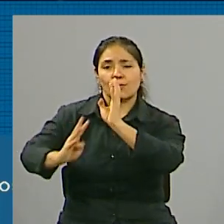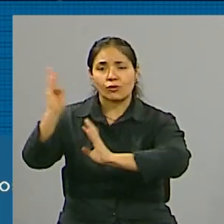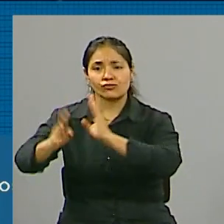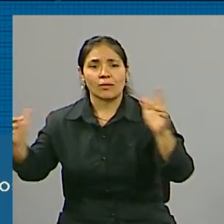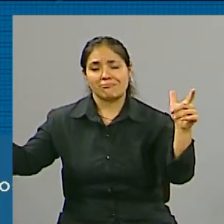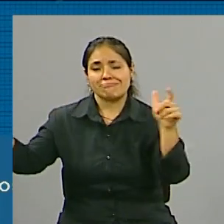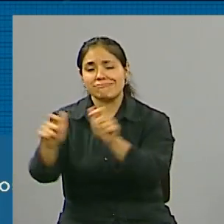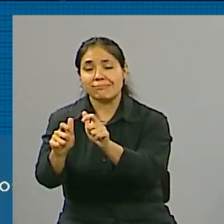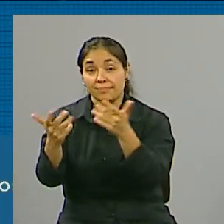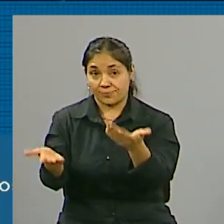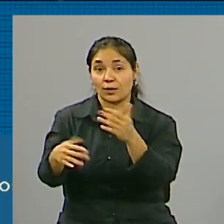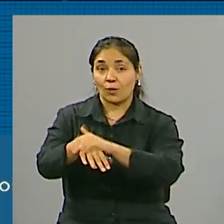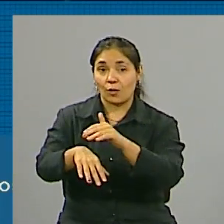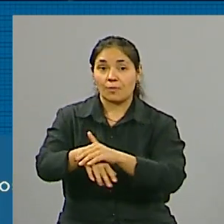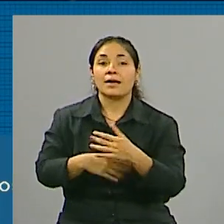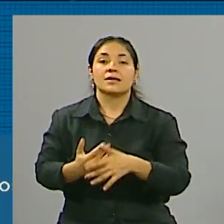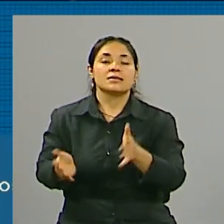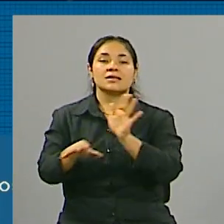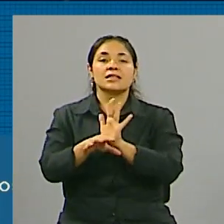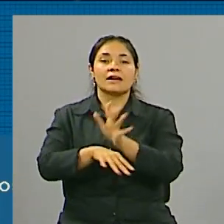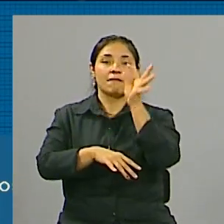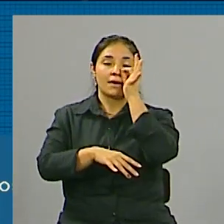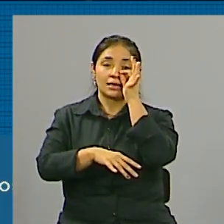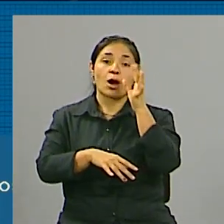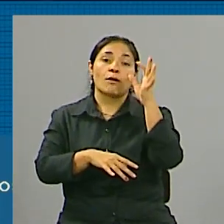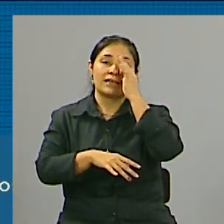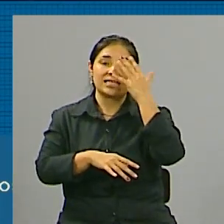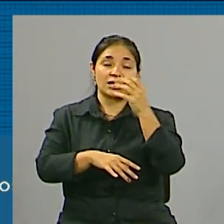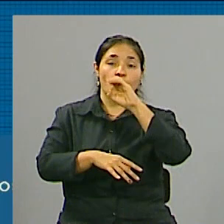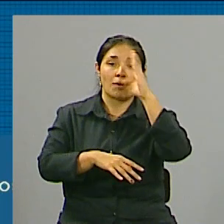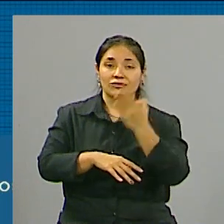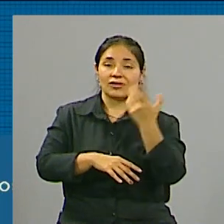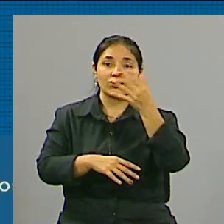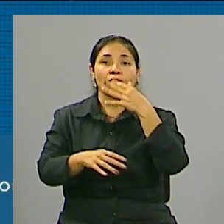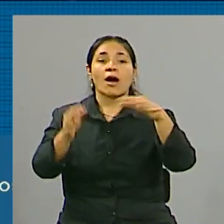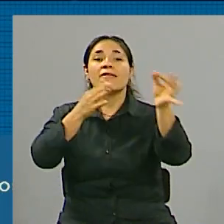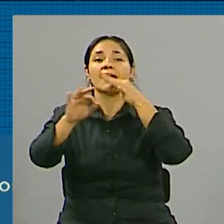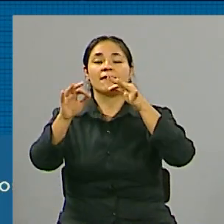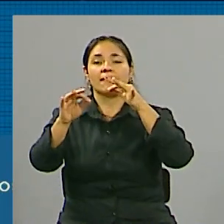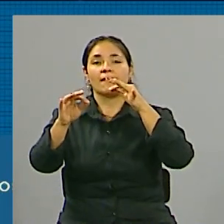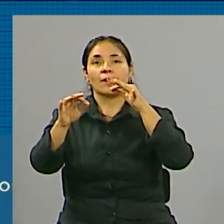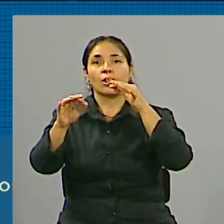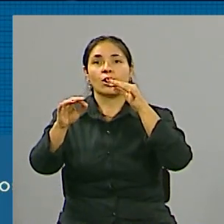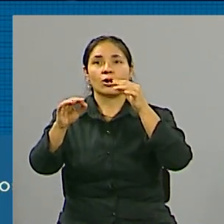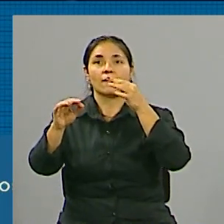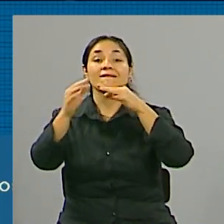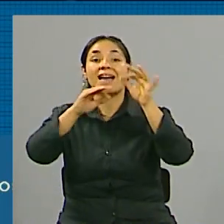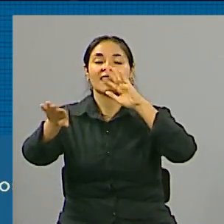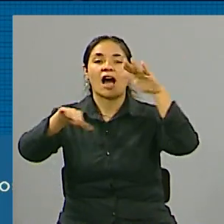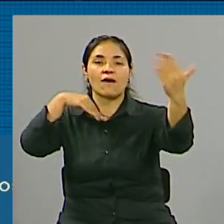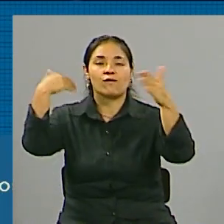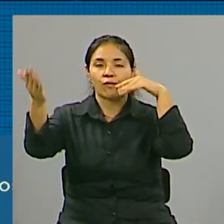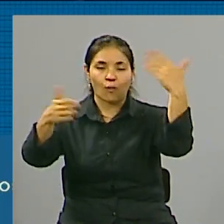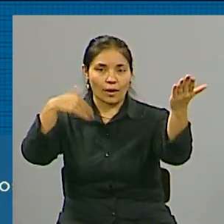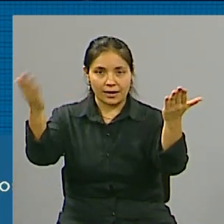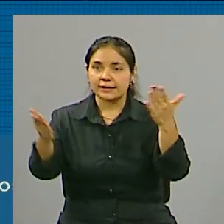son aproximadamente entre un 20 y un 25% de las exportaciones de Argentina el año pasado, ¿no? Entonces es un número